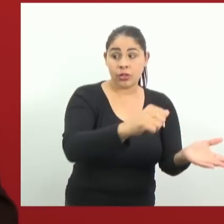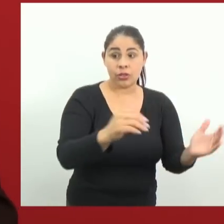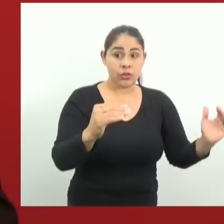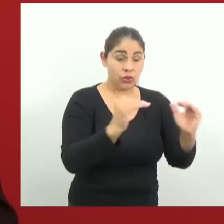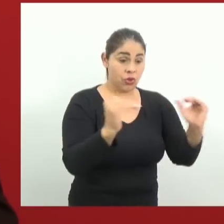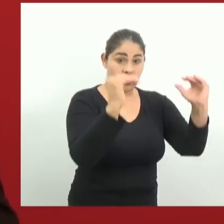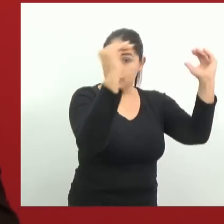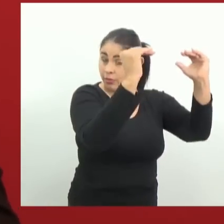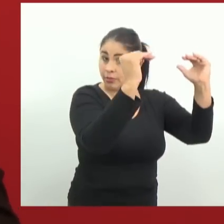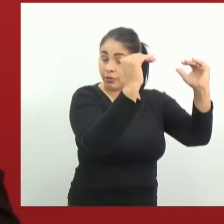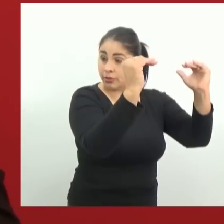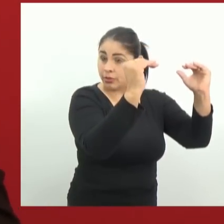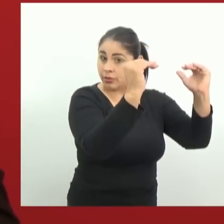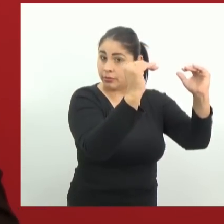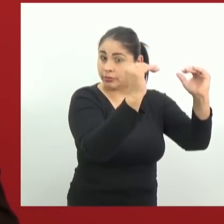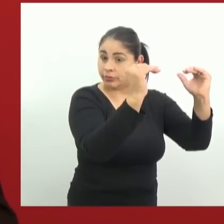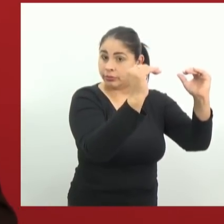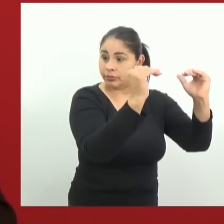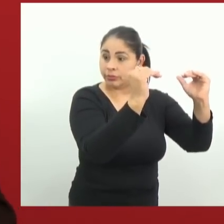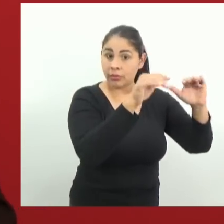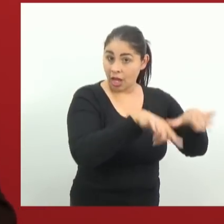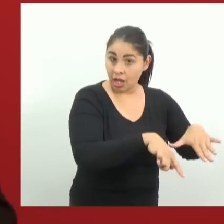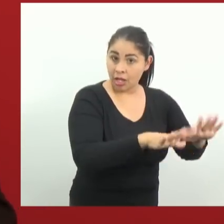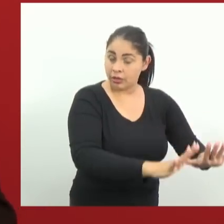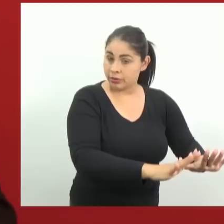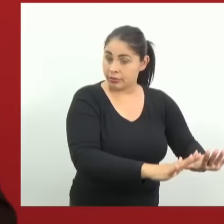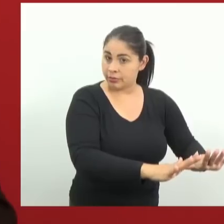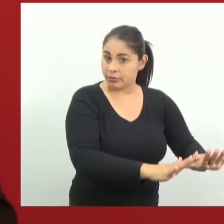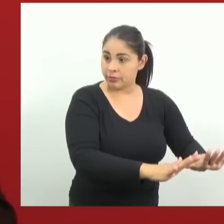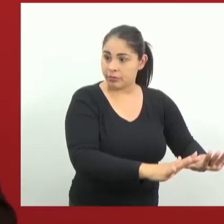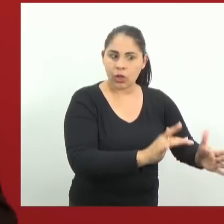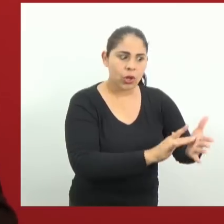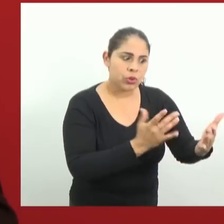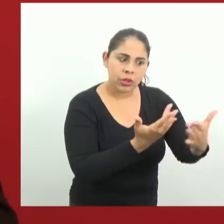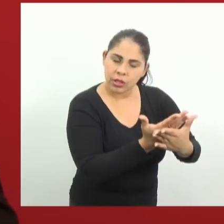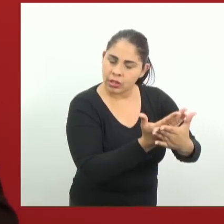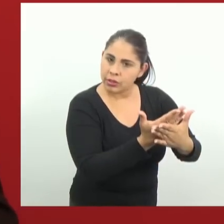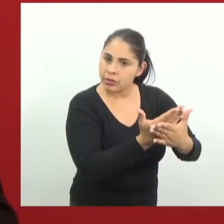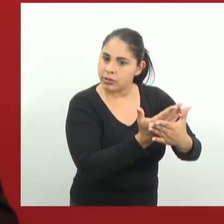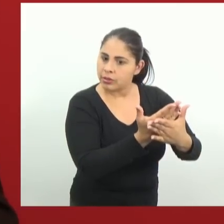de repente, un día, dice la Biblia